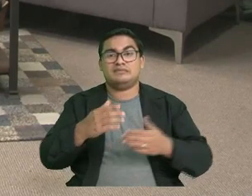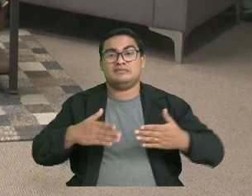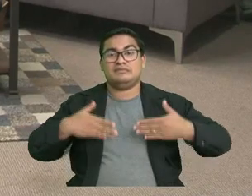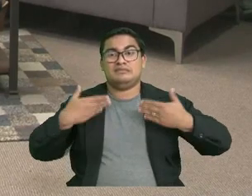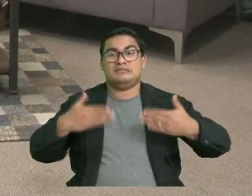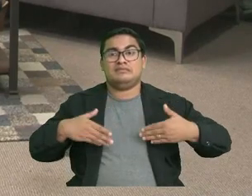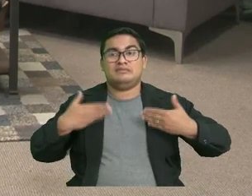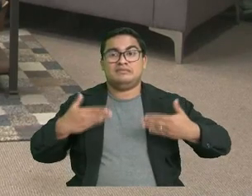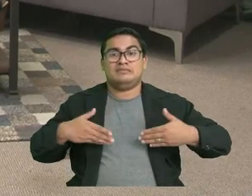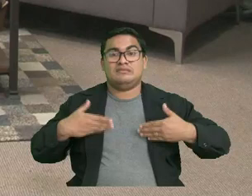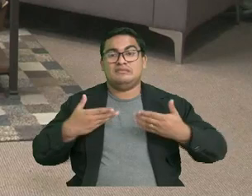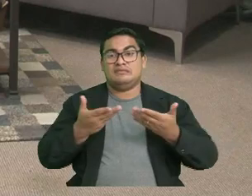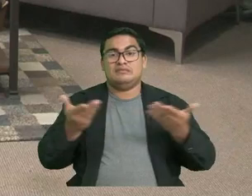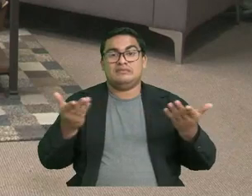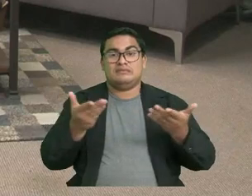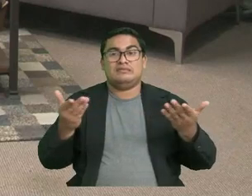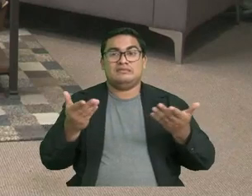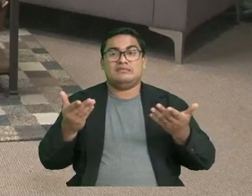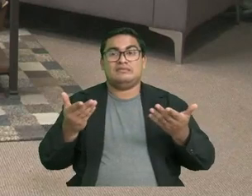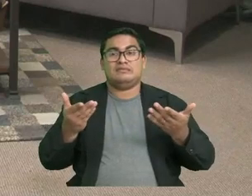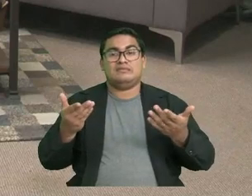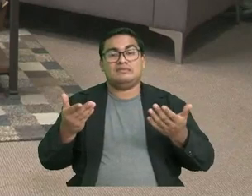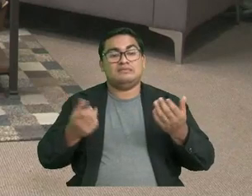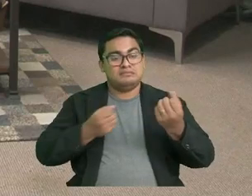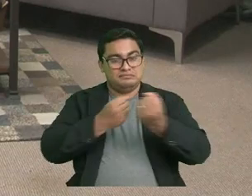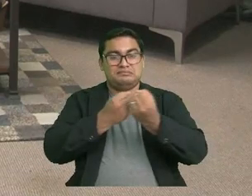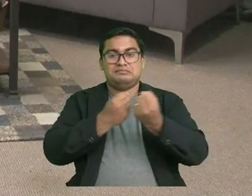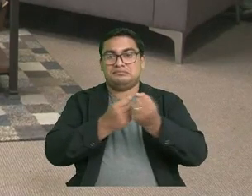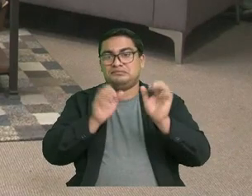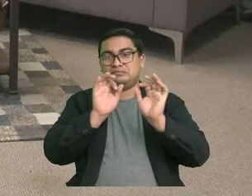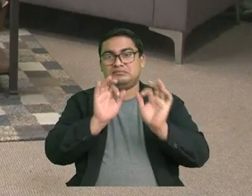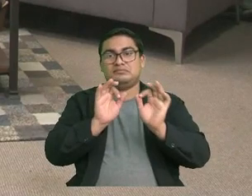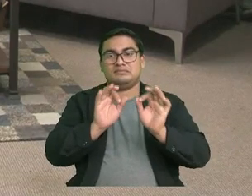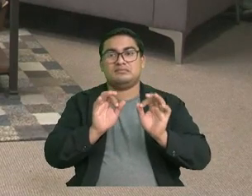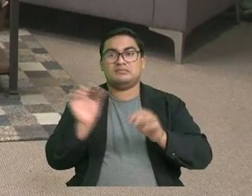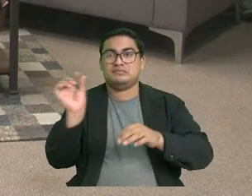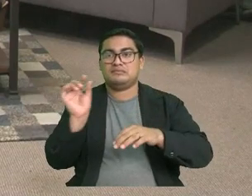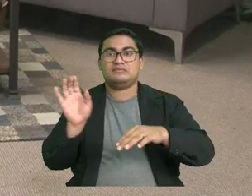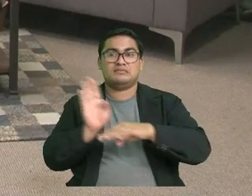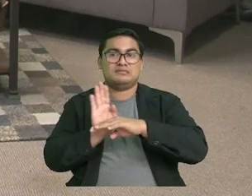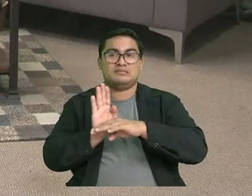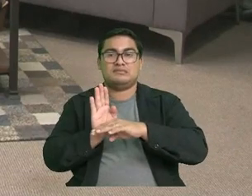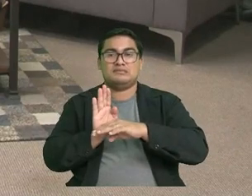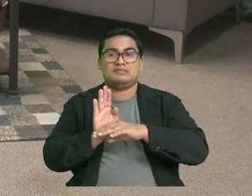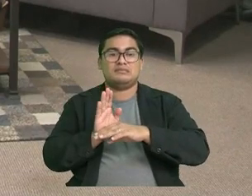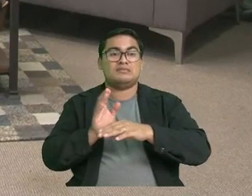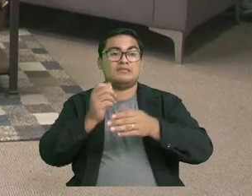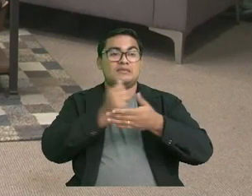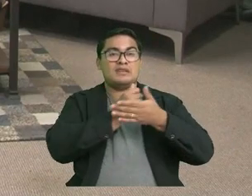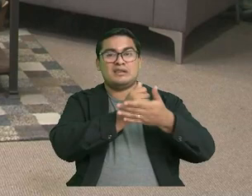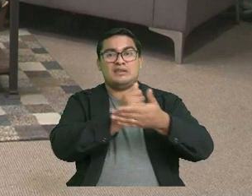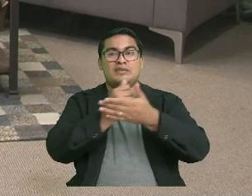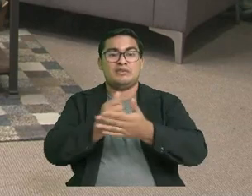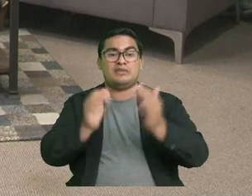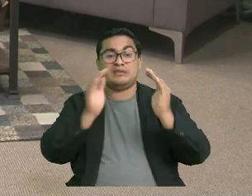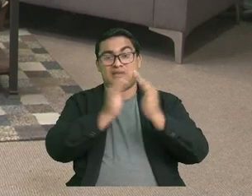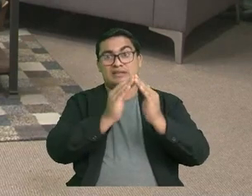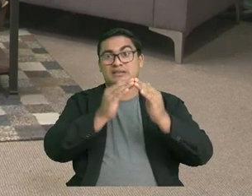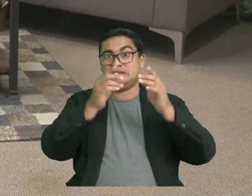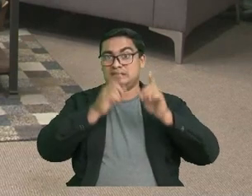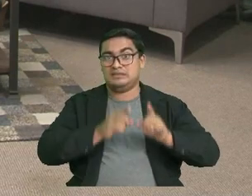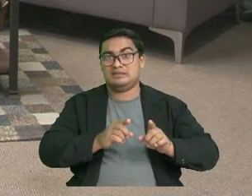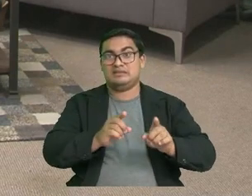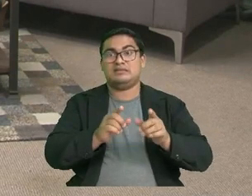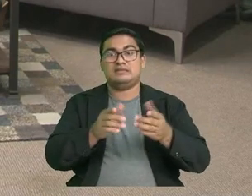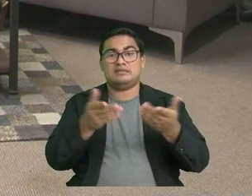alegrar de que estemos respaldando y aprobando este préstamo que tiene que ver con vivienda digna